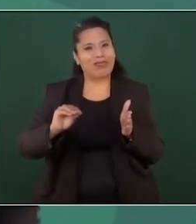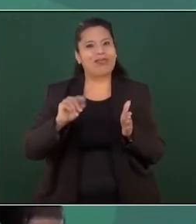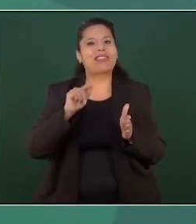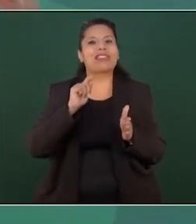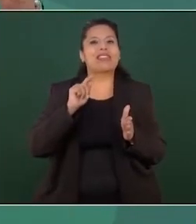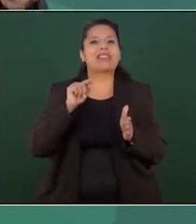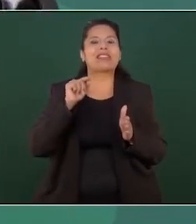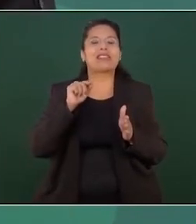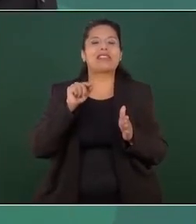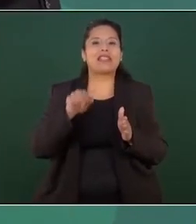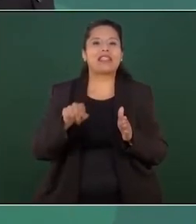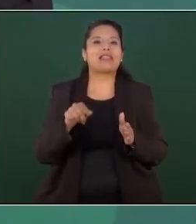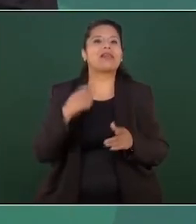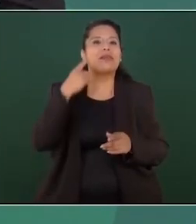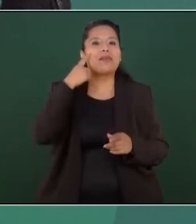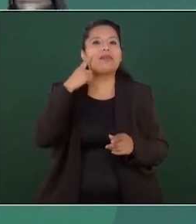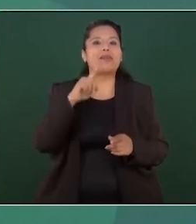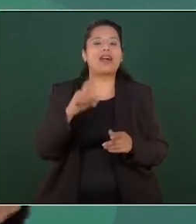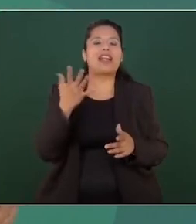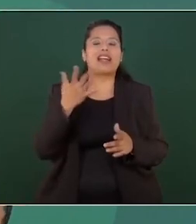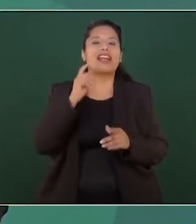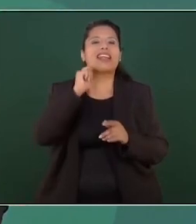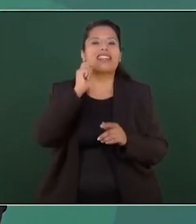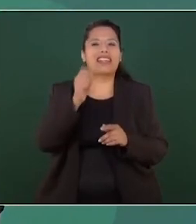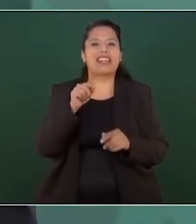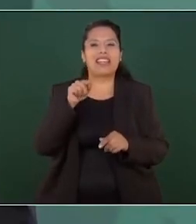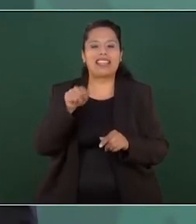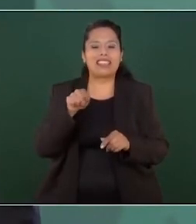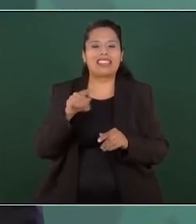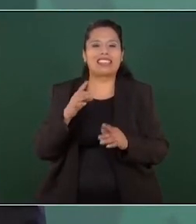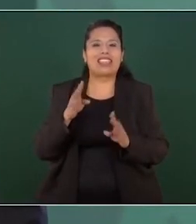tenga la tutela, la guía,